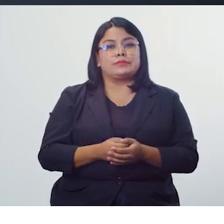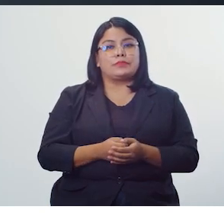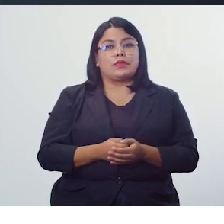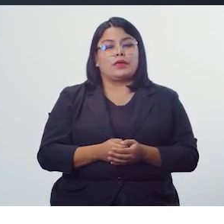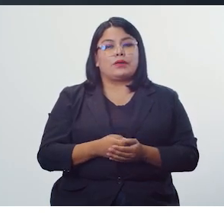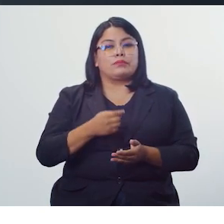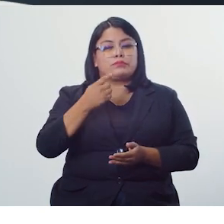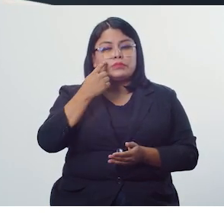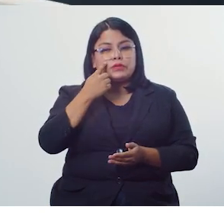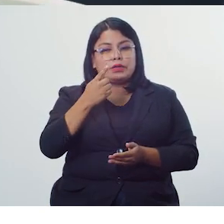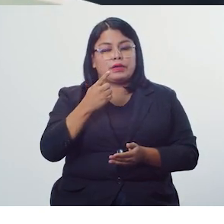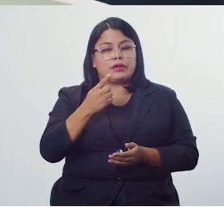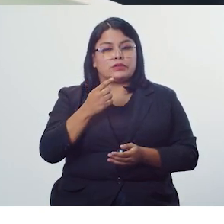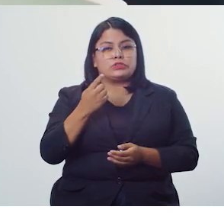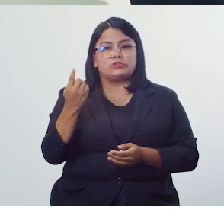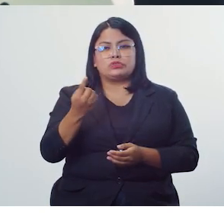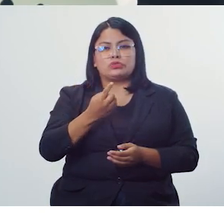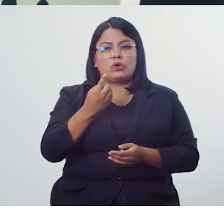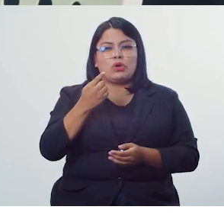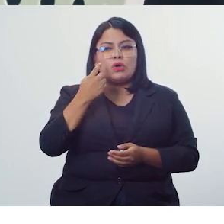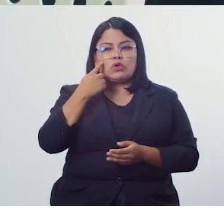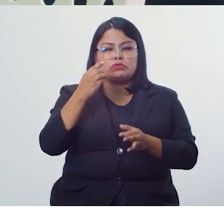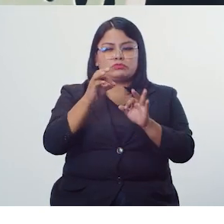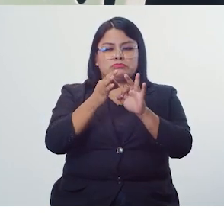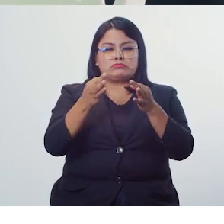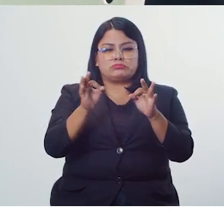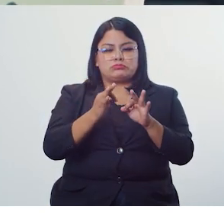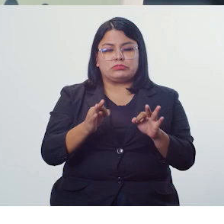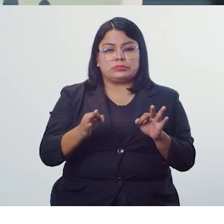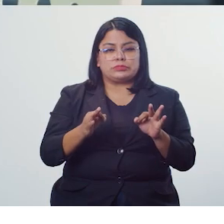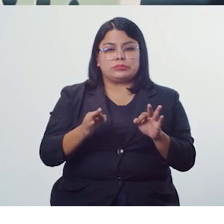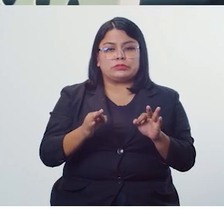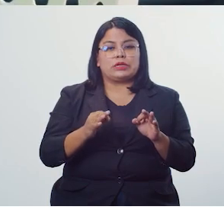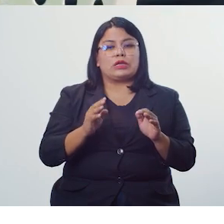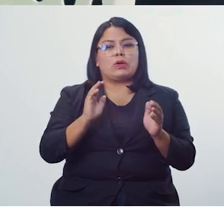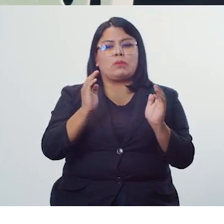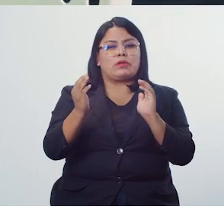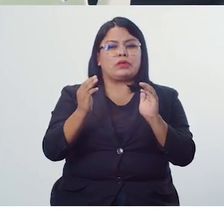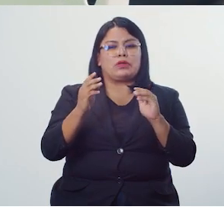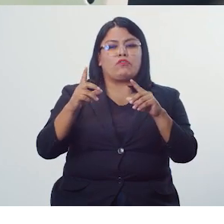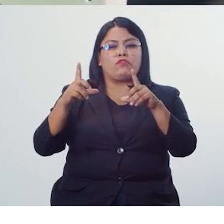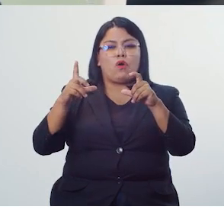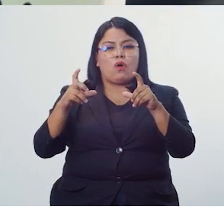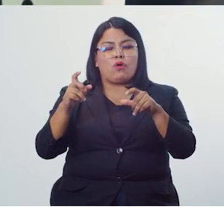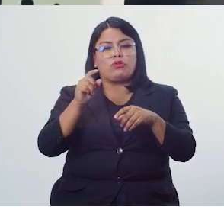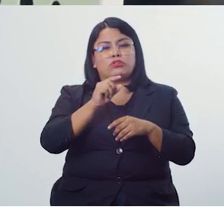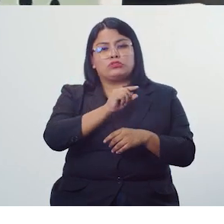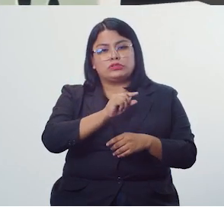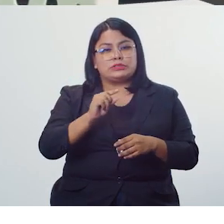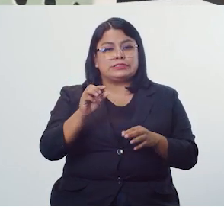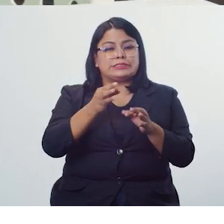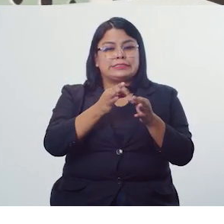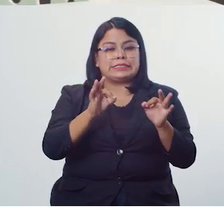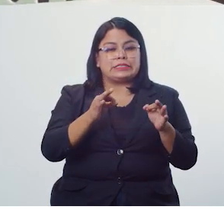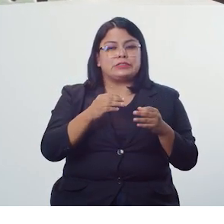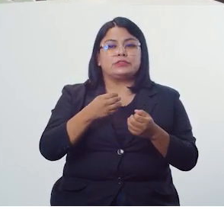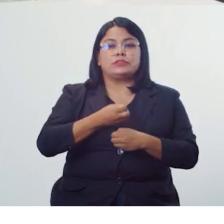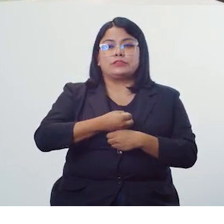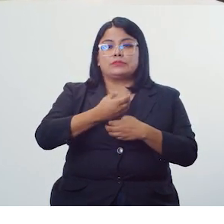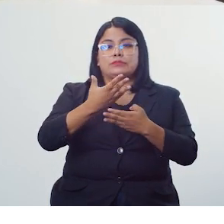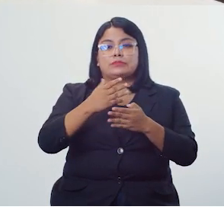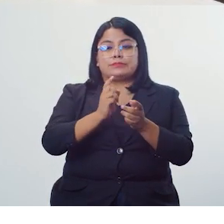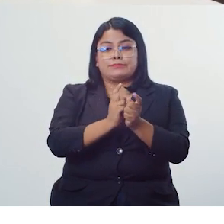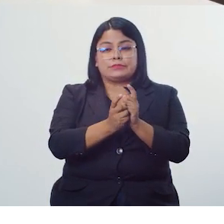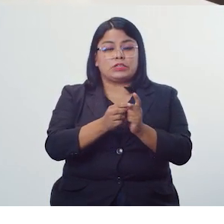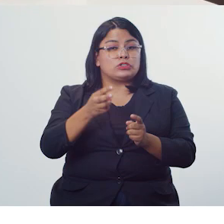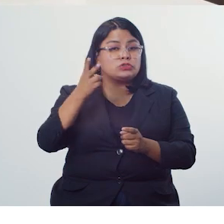no suceden por la simple exposición a las letras ni por el apareamiento de imágenes y nombres. Como se mencionó anteriormente, la